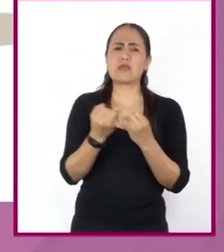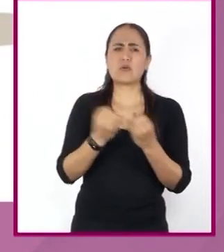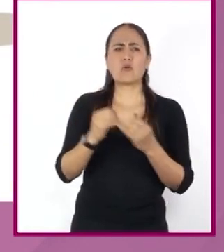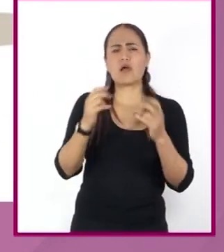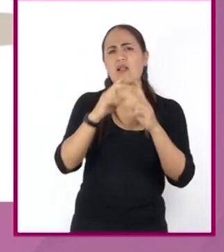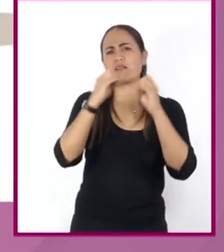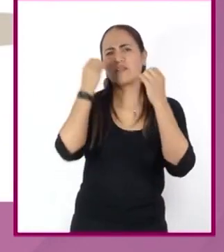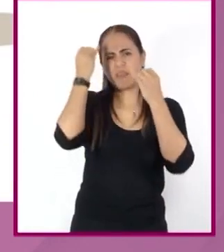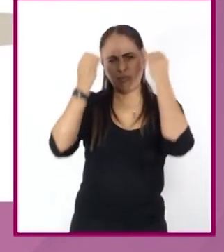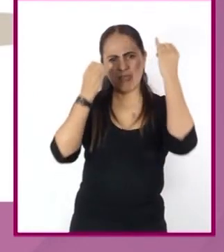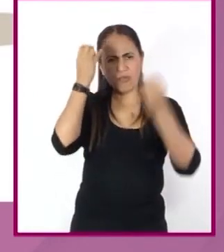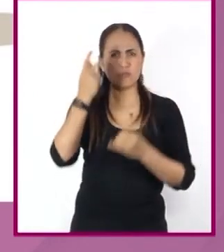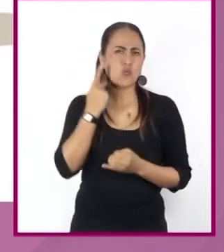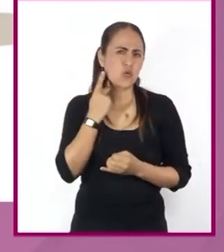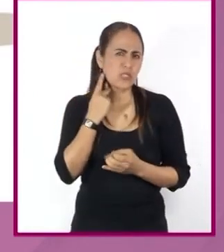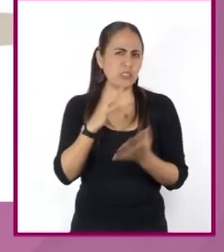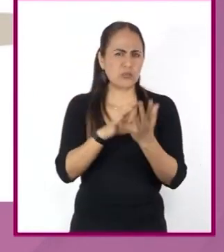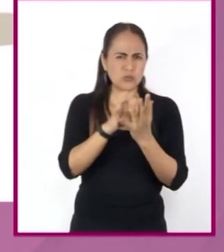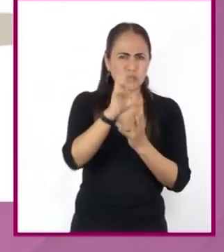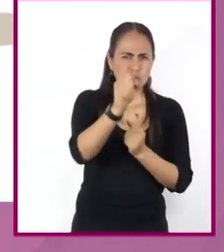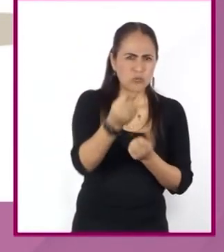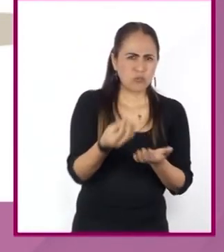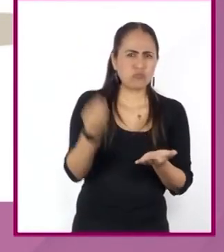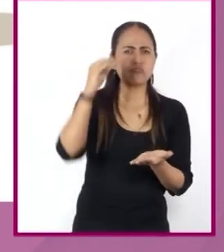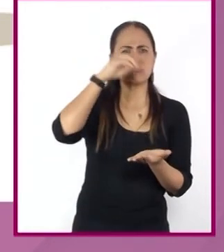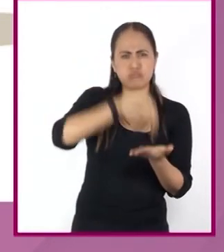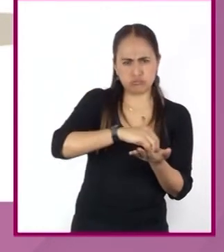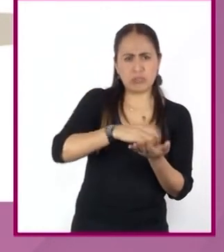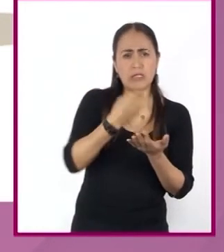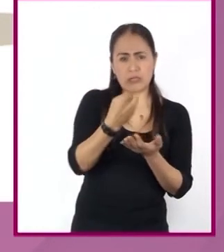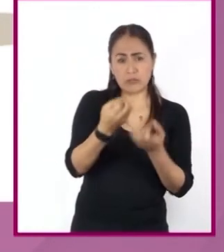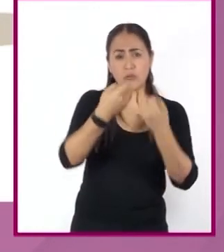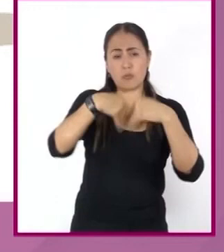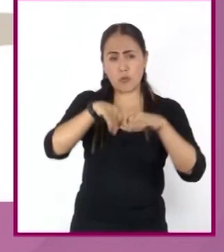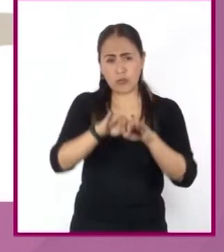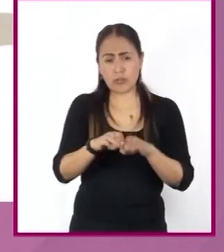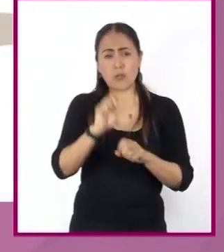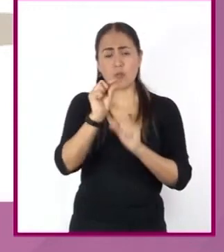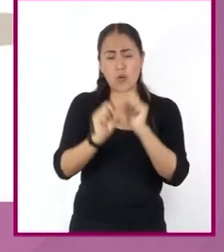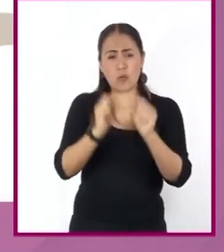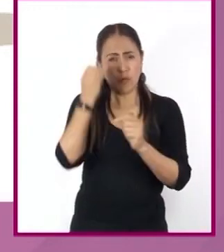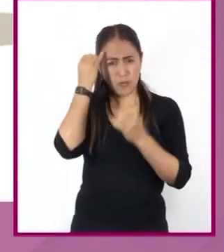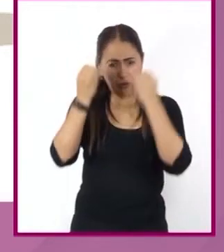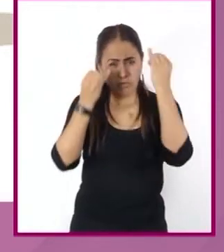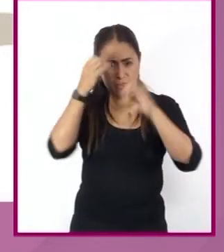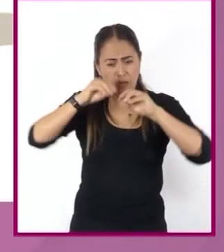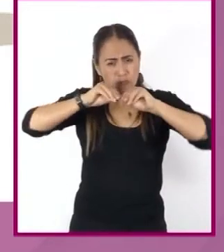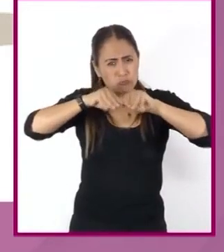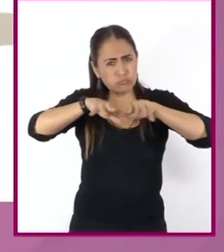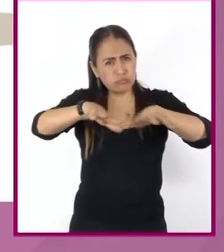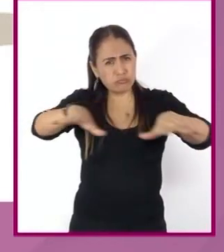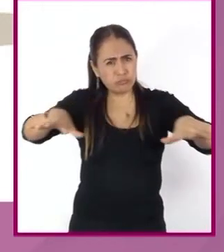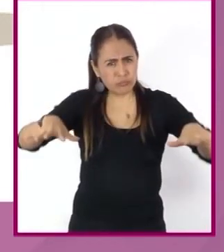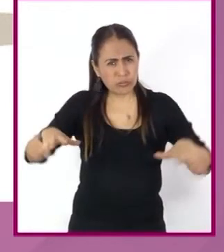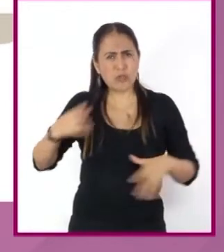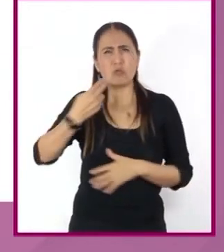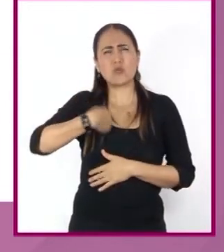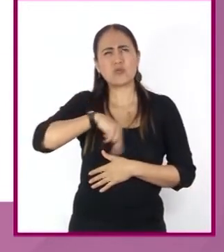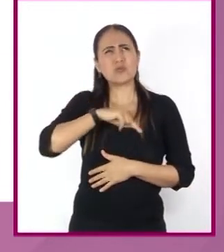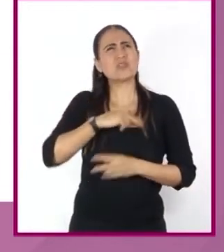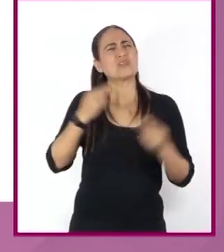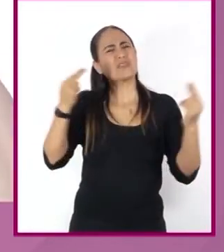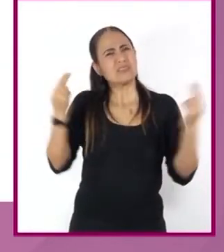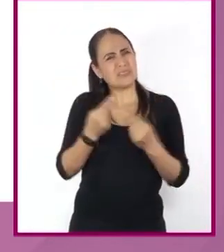políticas y constitucionales. Poco a poco, esas ideas se diseminaron y muchos empezamos a pensar en la necesidad